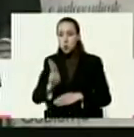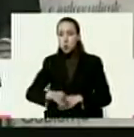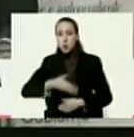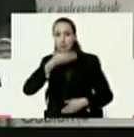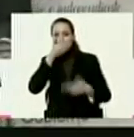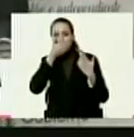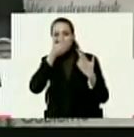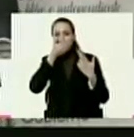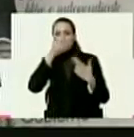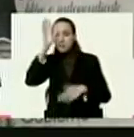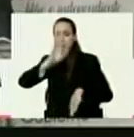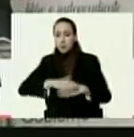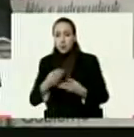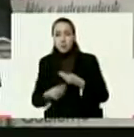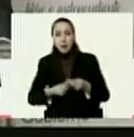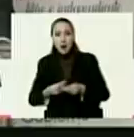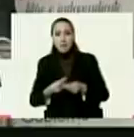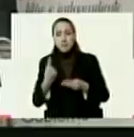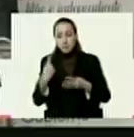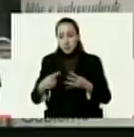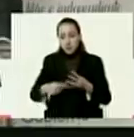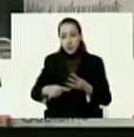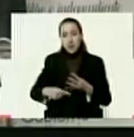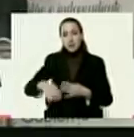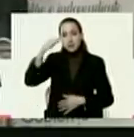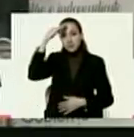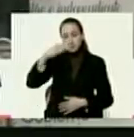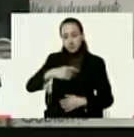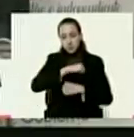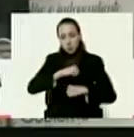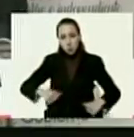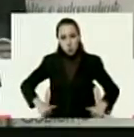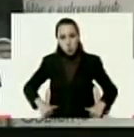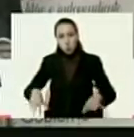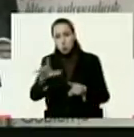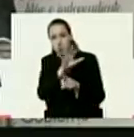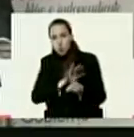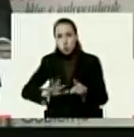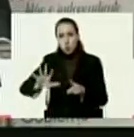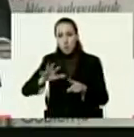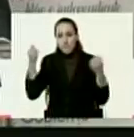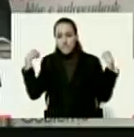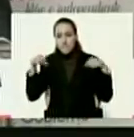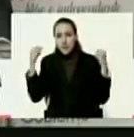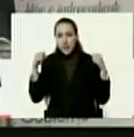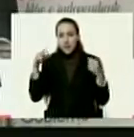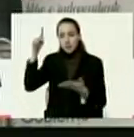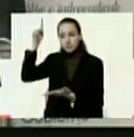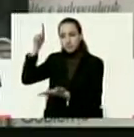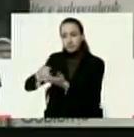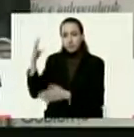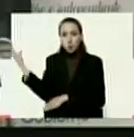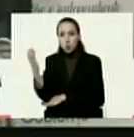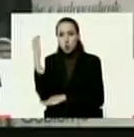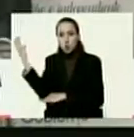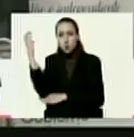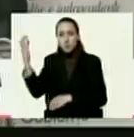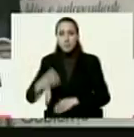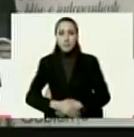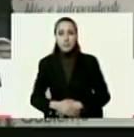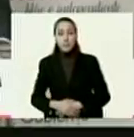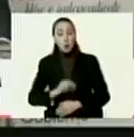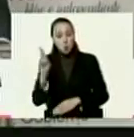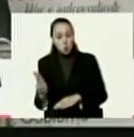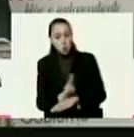utilizando desertores de la Fuerza Armada venezolana entrenados en territorio colombiano,